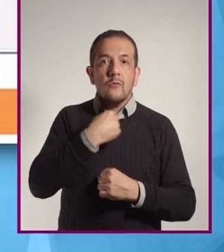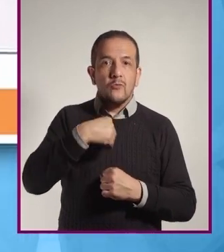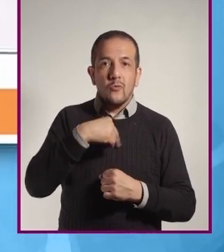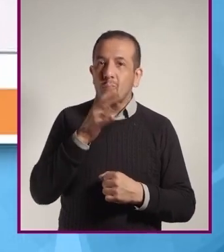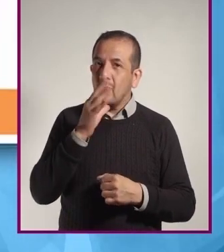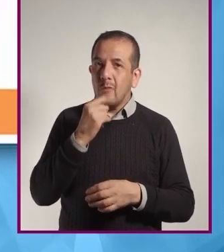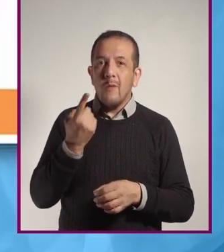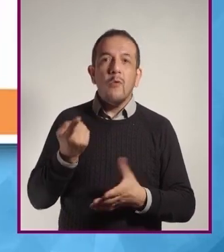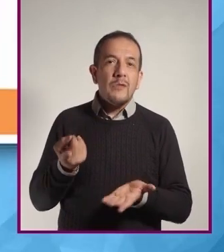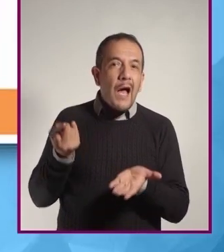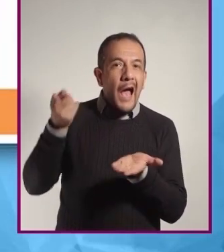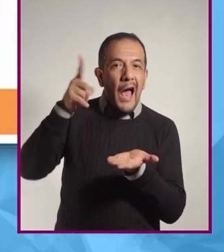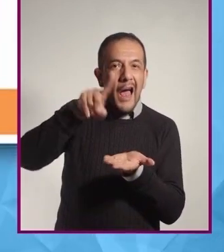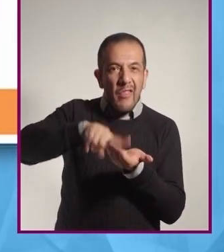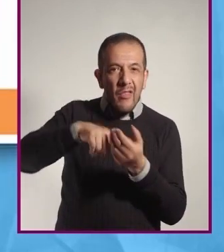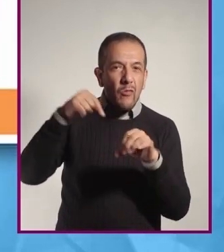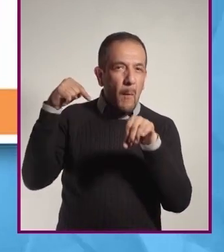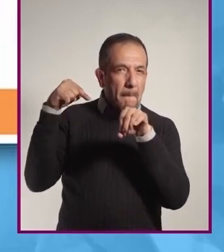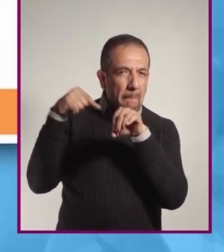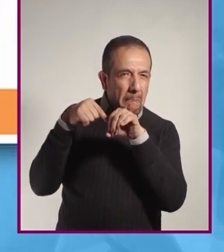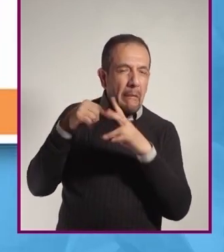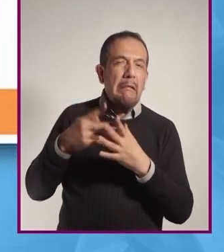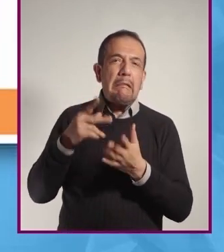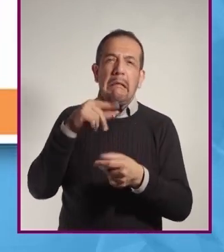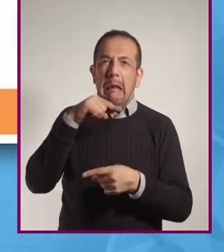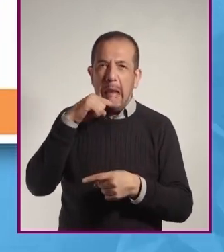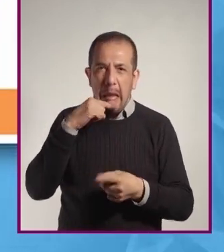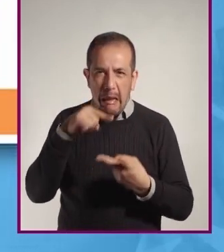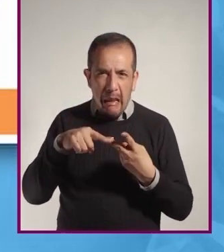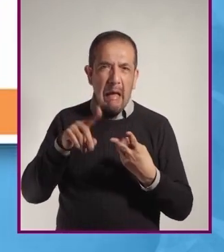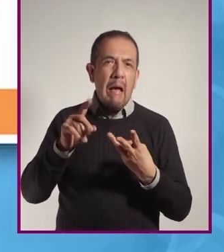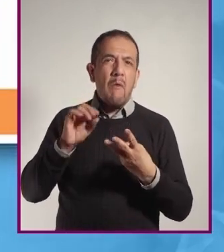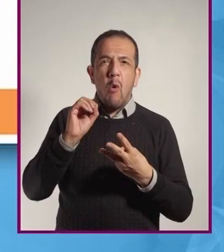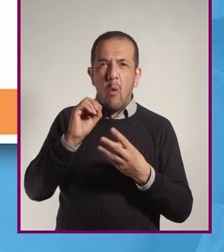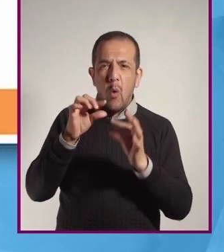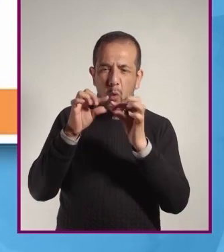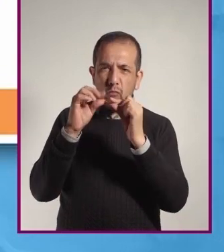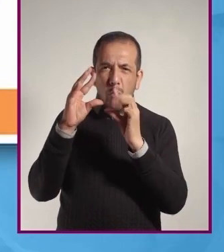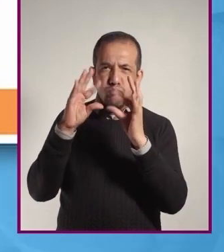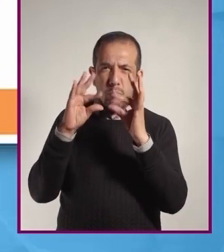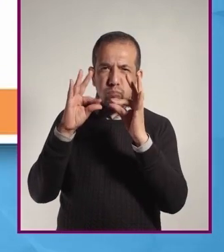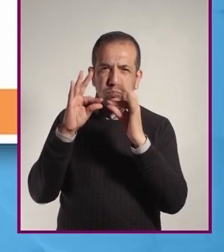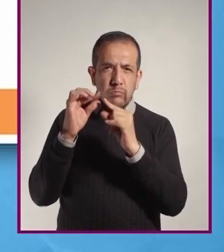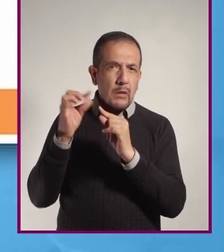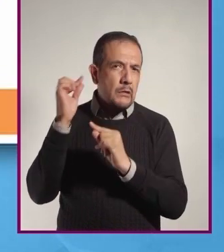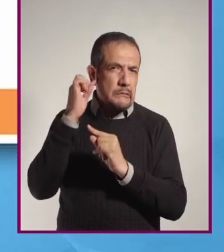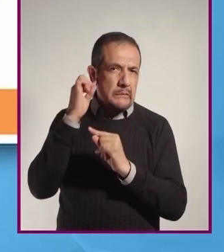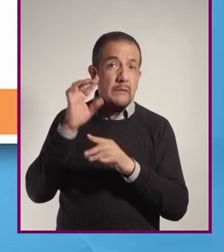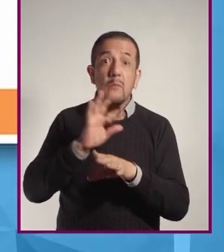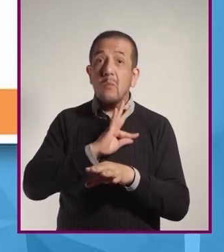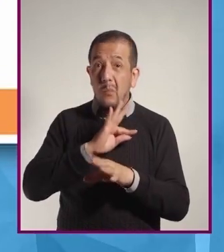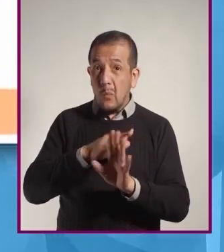en los oídos, ni palitos, ni lápices, ni siquiera bastoncillos de algodón, que también pueden dañar el